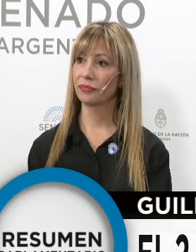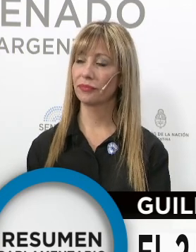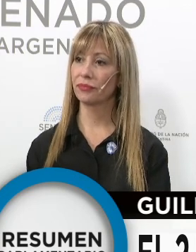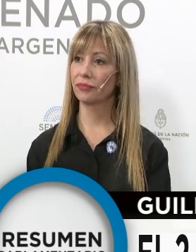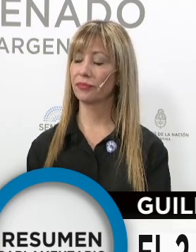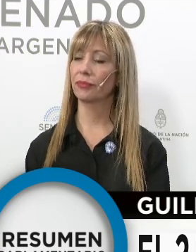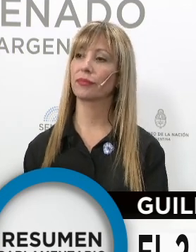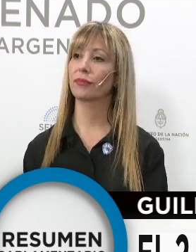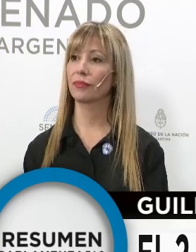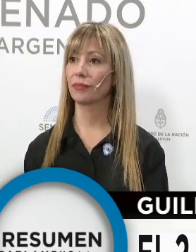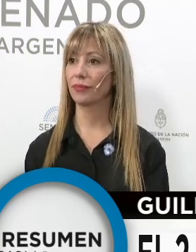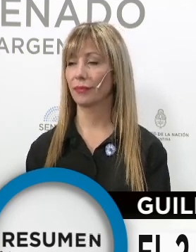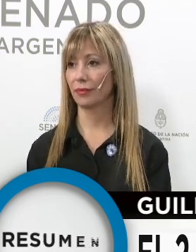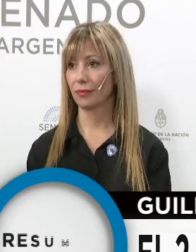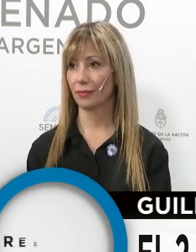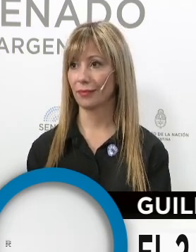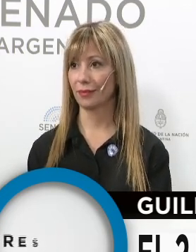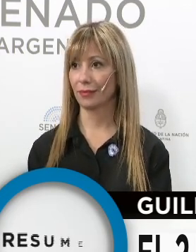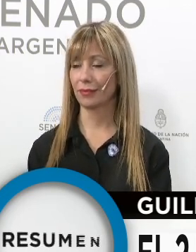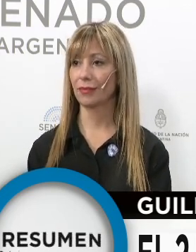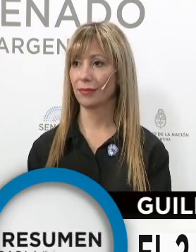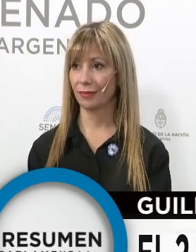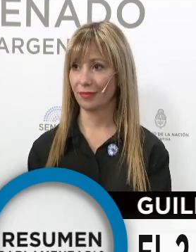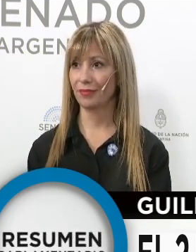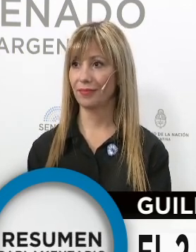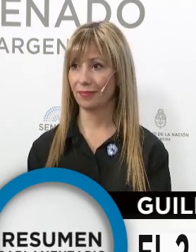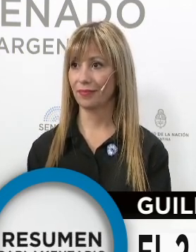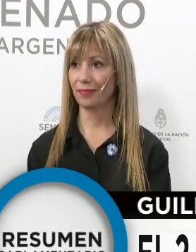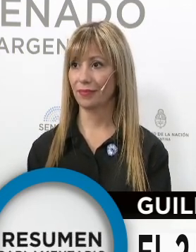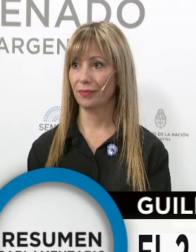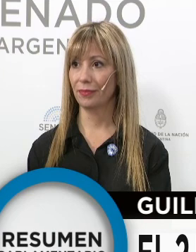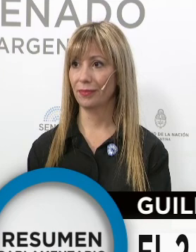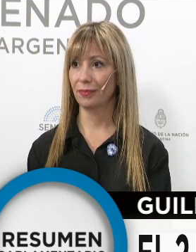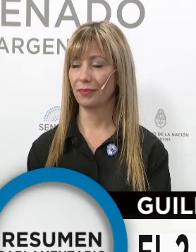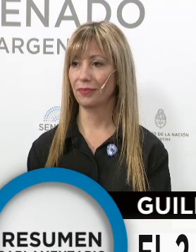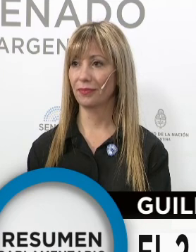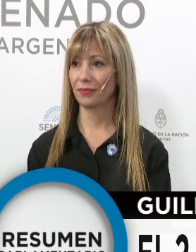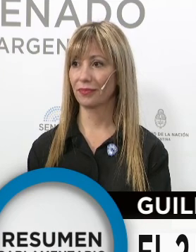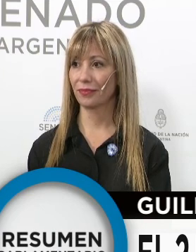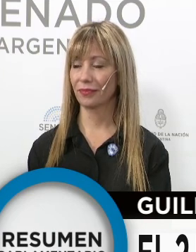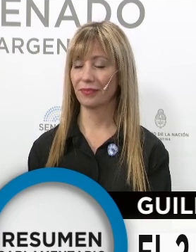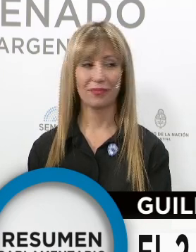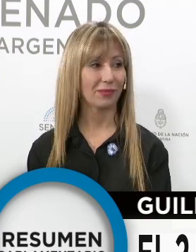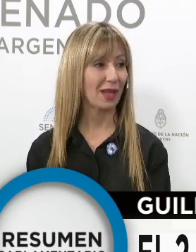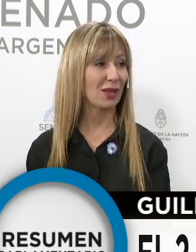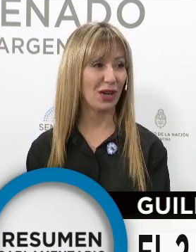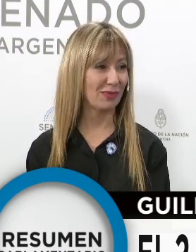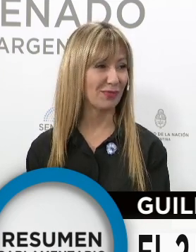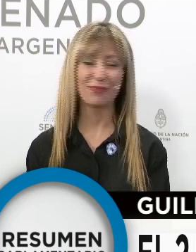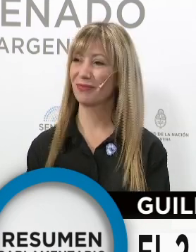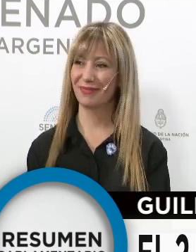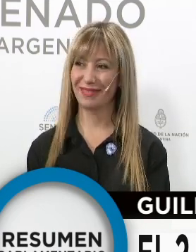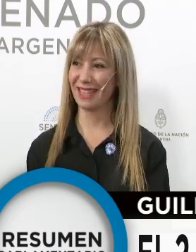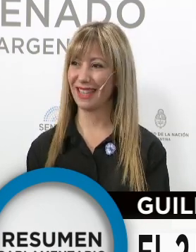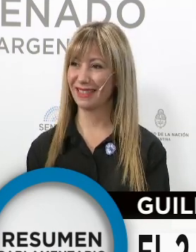celebramos ayer, que fue el primer gobierno patrio. Senador, bueno, le queremos, no sé, Lau, si querés preguntar algo